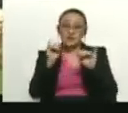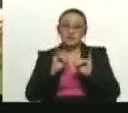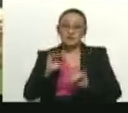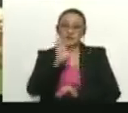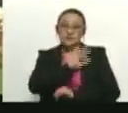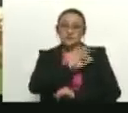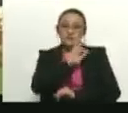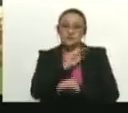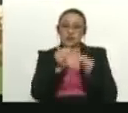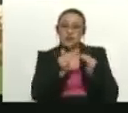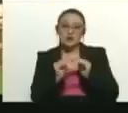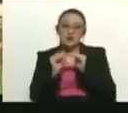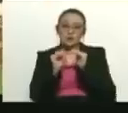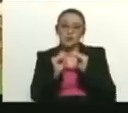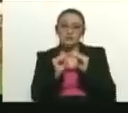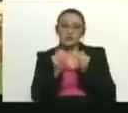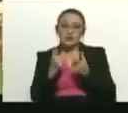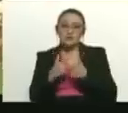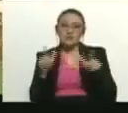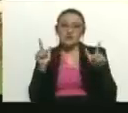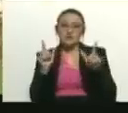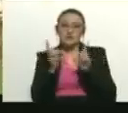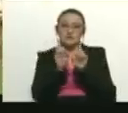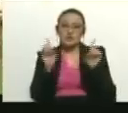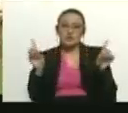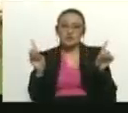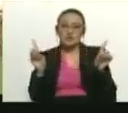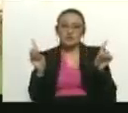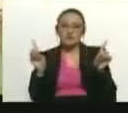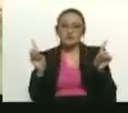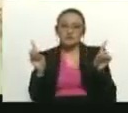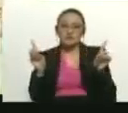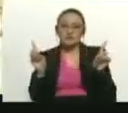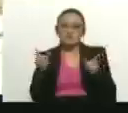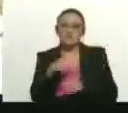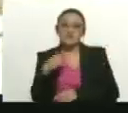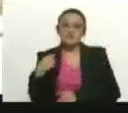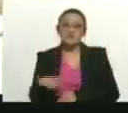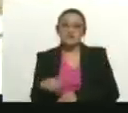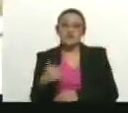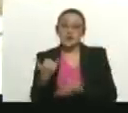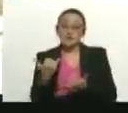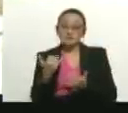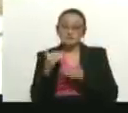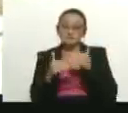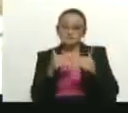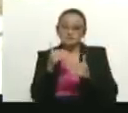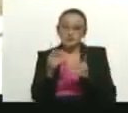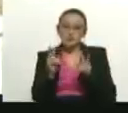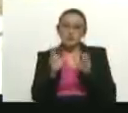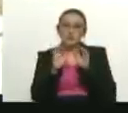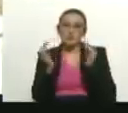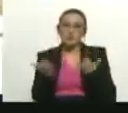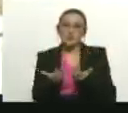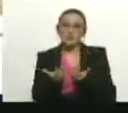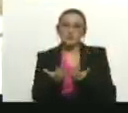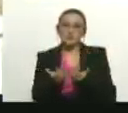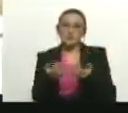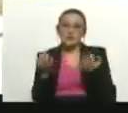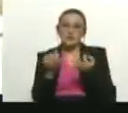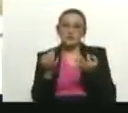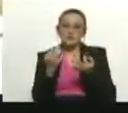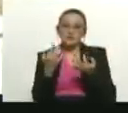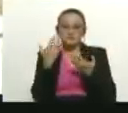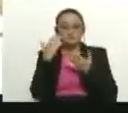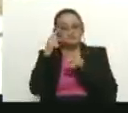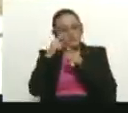social, a la igualdad, a la libertad, a la democracia. Y China va a la vanguardia de la construcción de ese nuevo mundo. Y realmente eso es